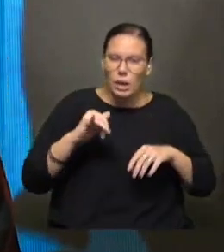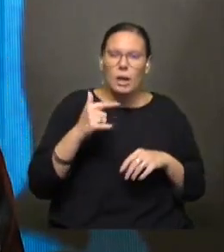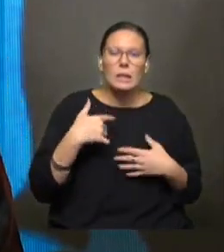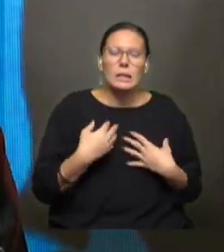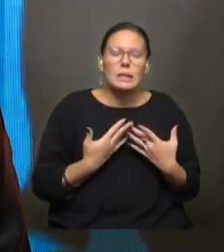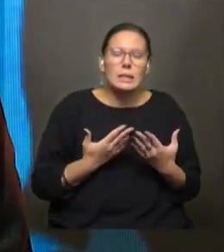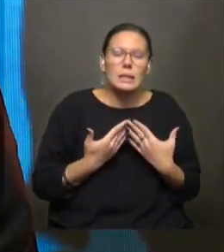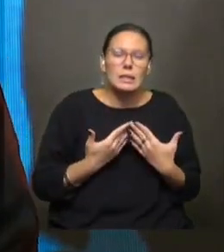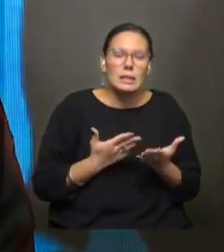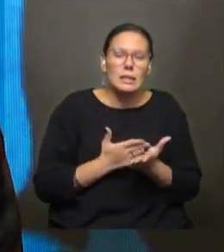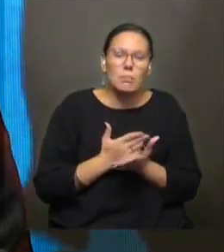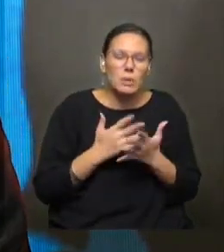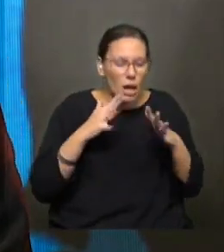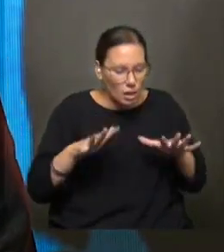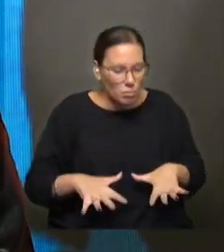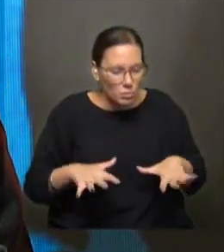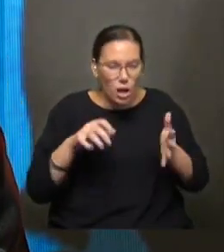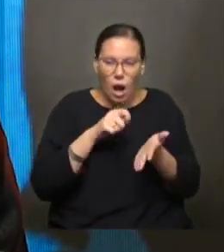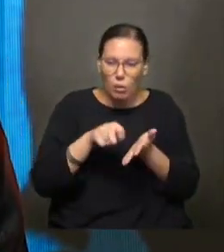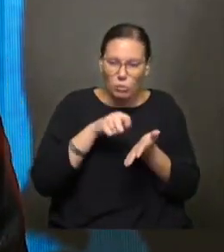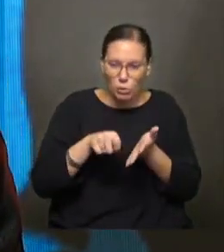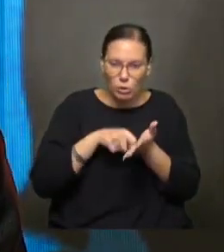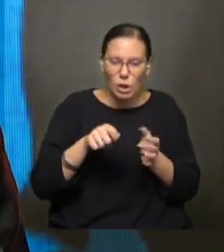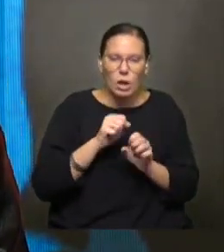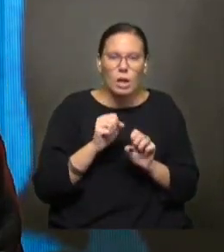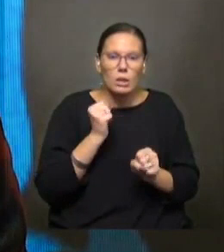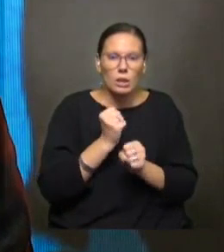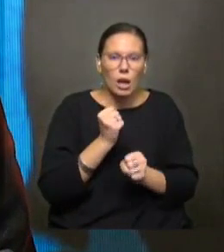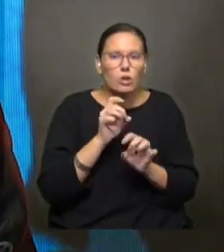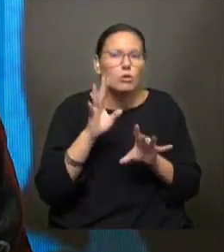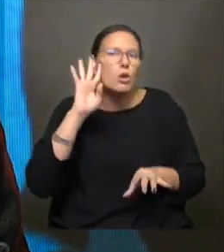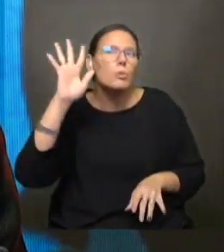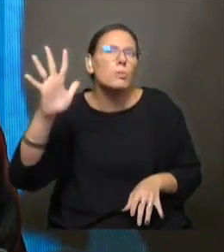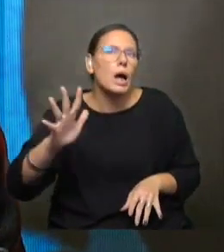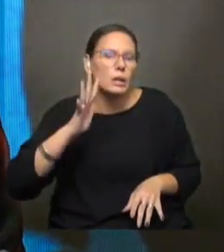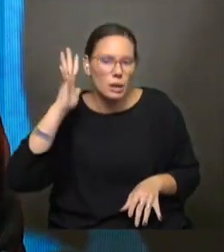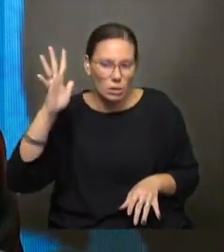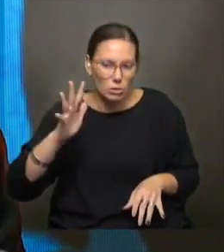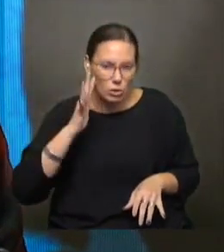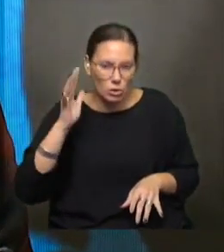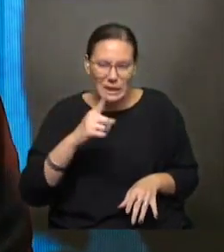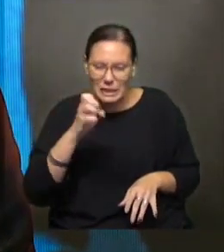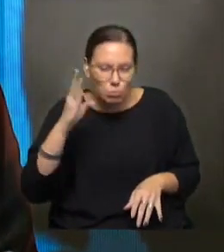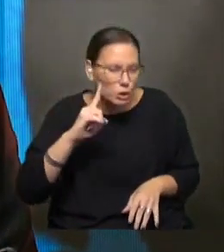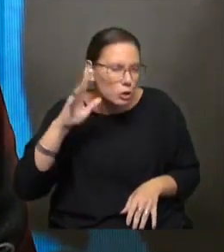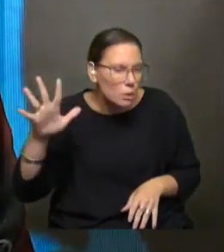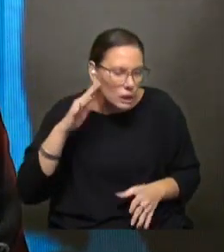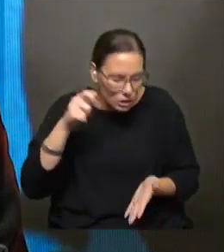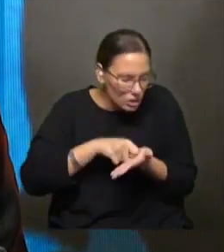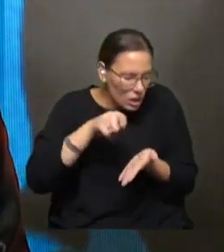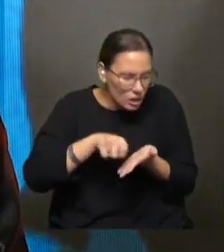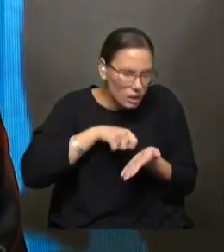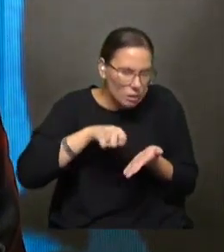una gran admiración por los autores que pueden trabajar solamente con la imaginación no que trabajan 100% con la imaginación